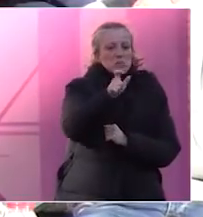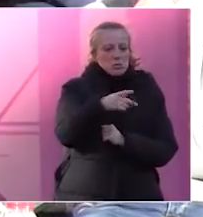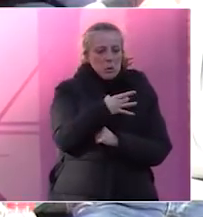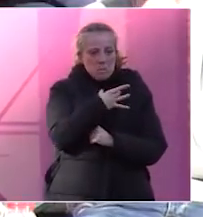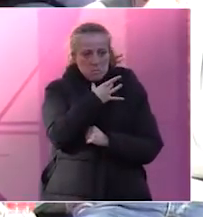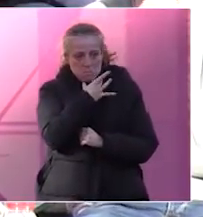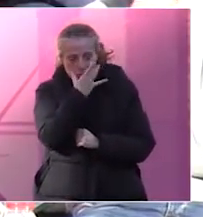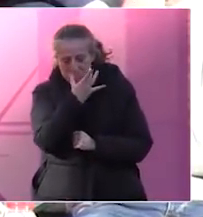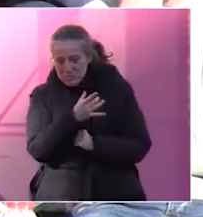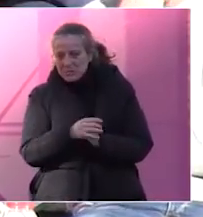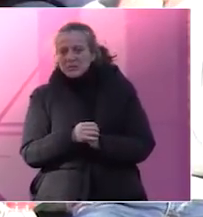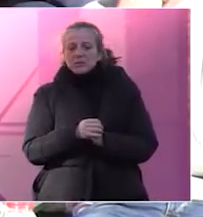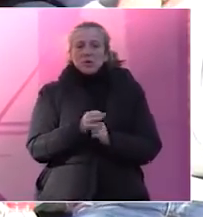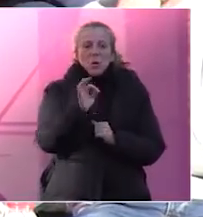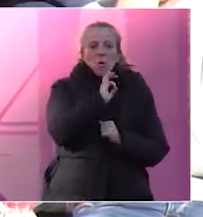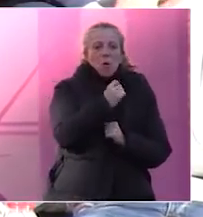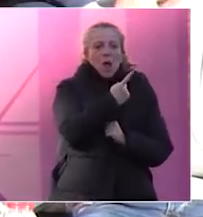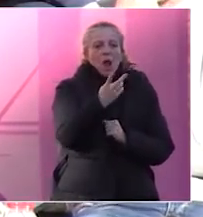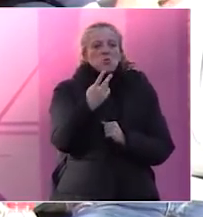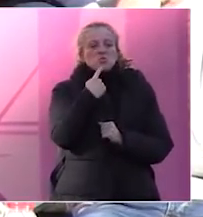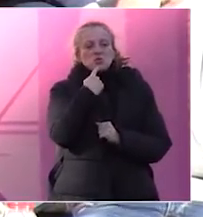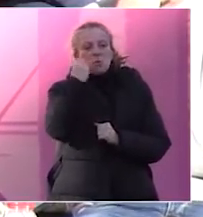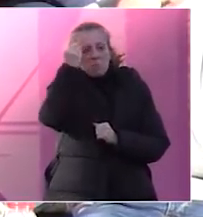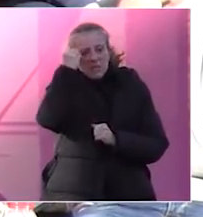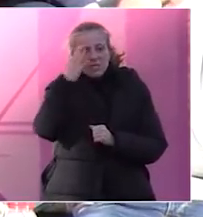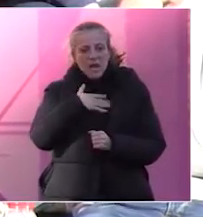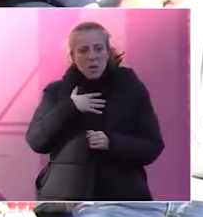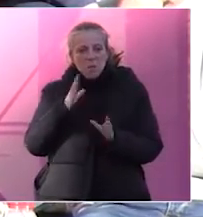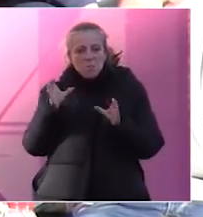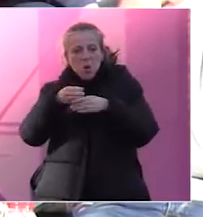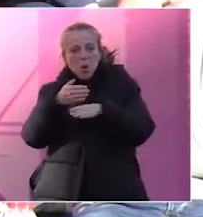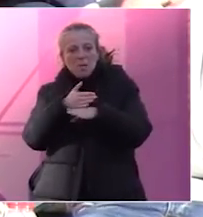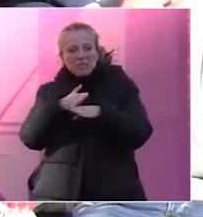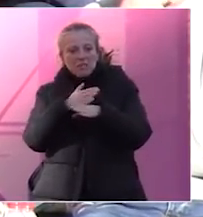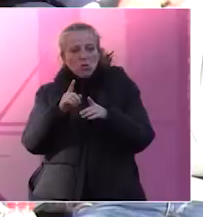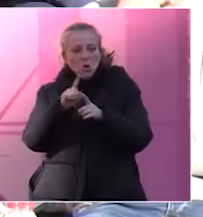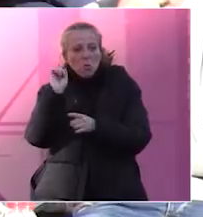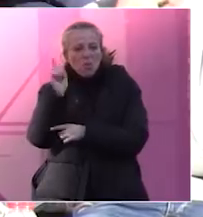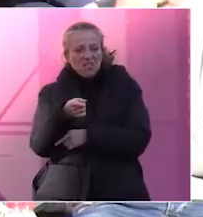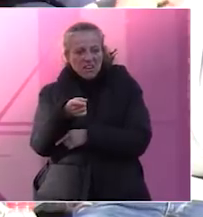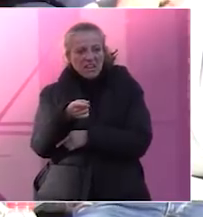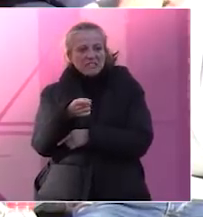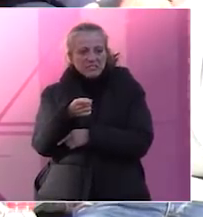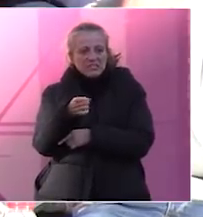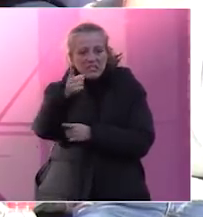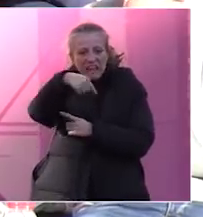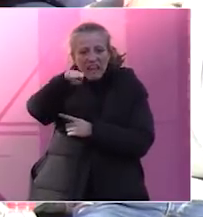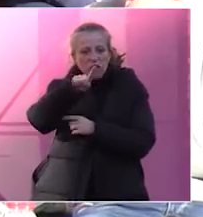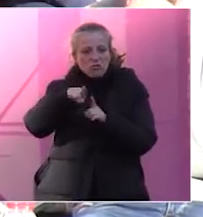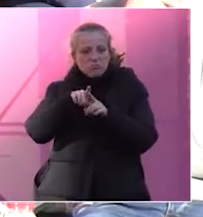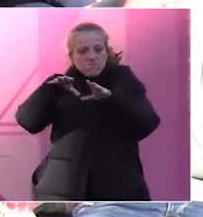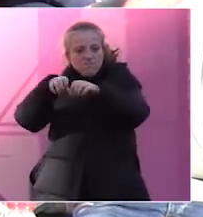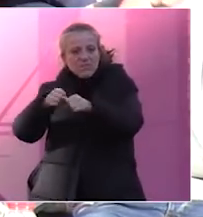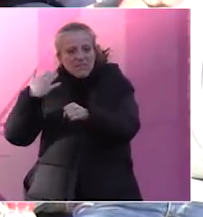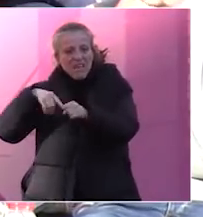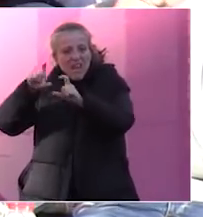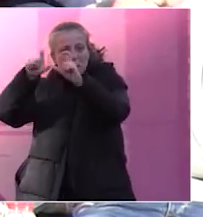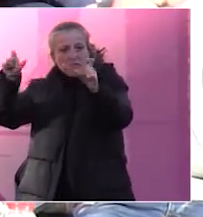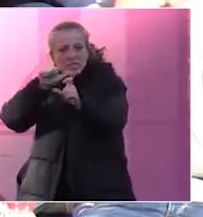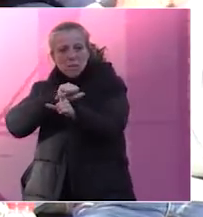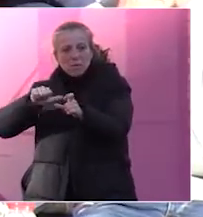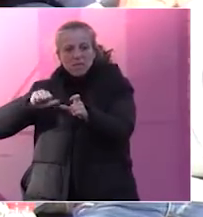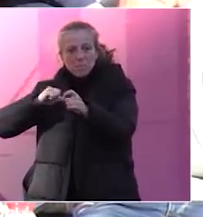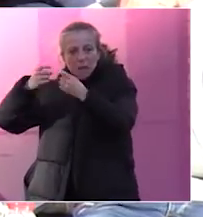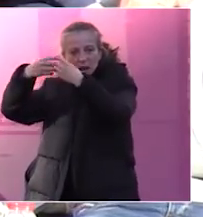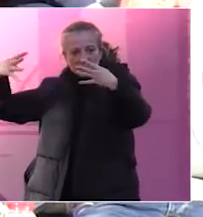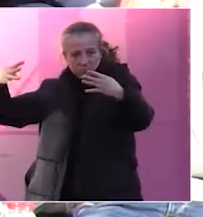a destacados dirigentes o intelectuales de su partido ocupando o habiendo ocupado escaños en las principales empresas